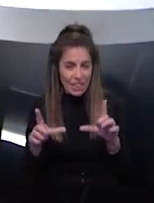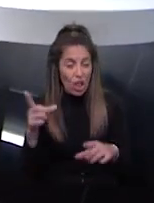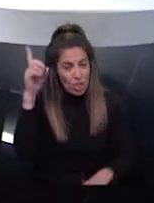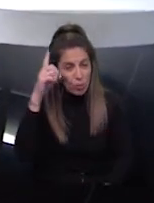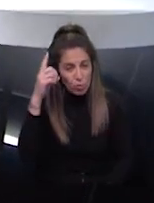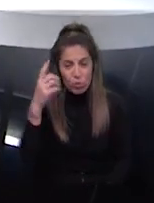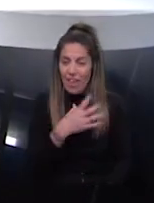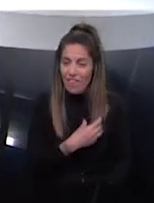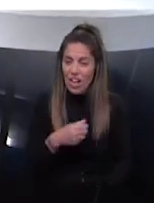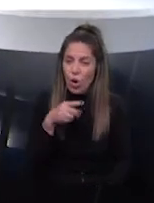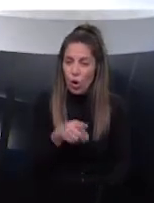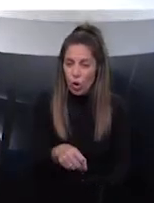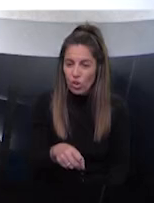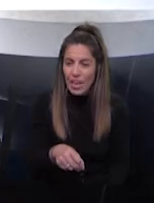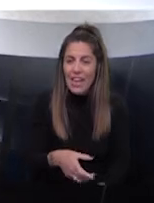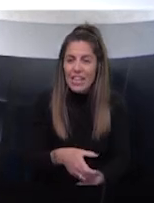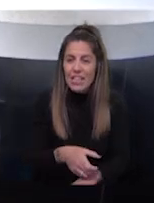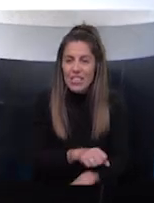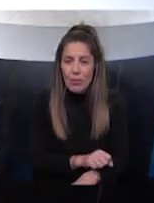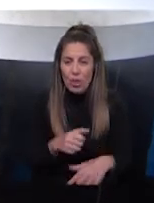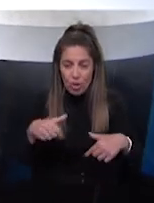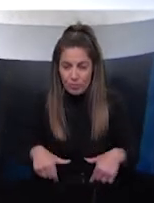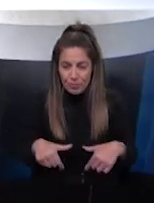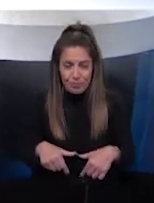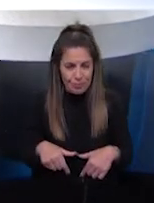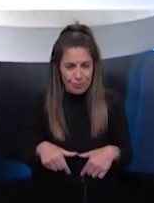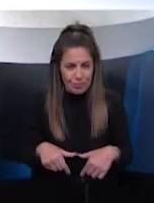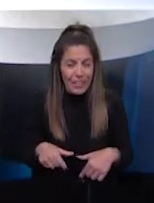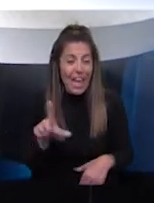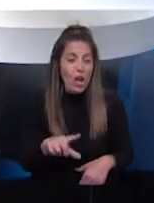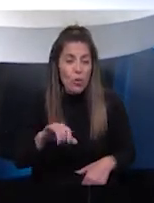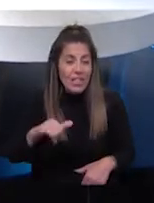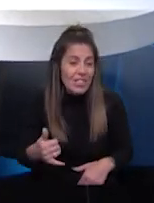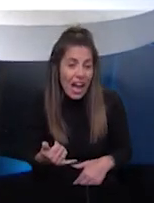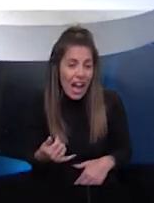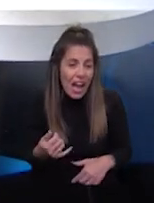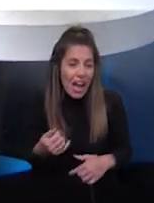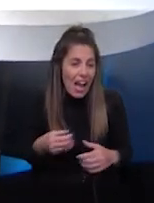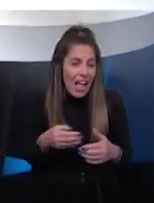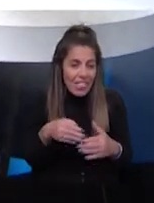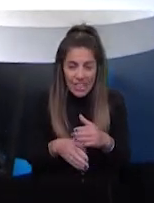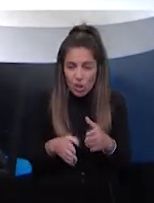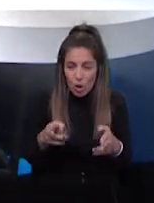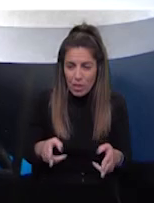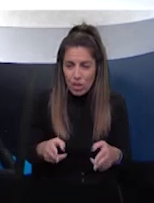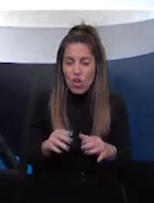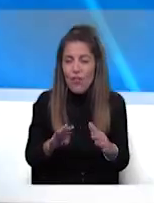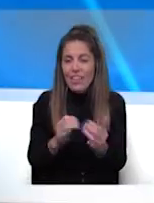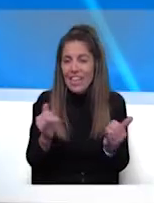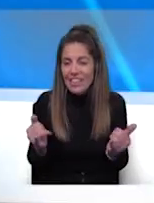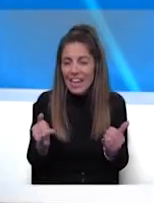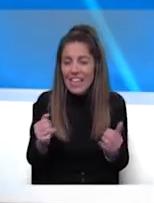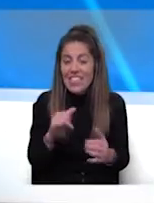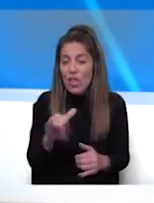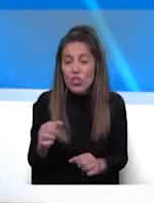Blanco Lereté contra, llamando Orce, contra la intendencia de Orce, en realidad. El lunes ya estábamos dentro del periodo de los 90 días. Esa denuncia no se